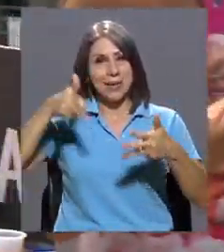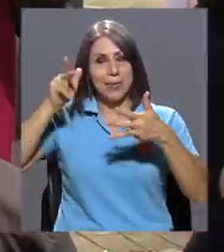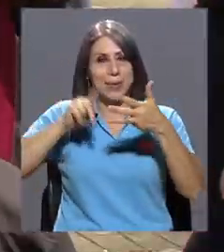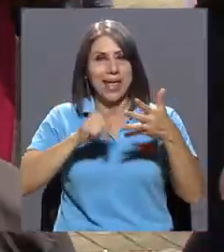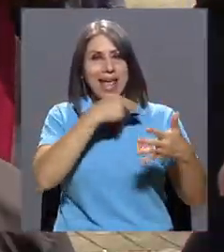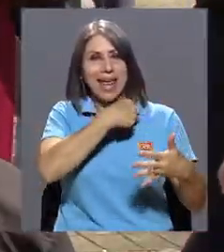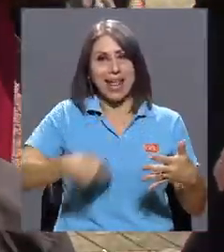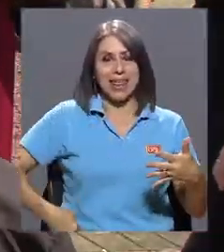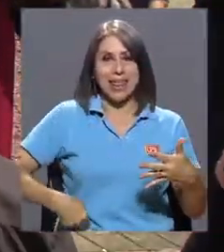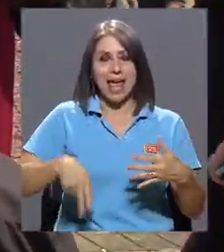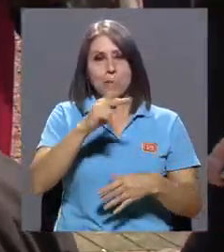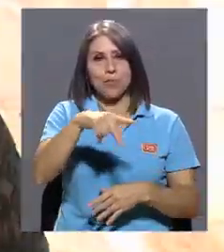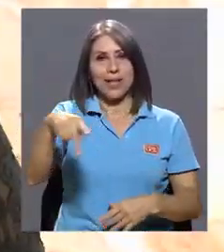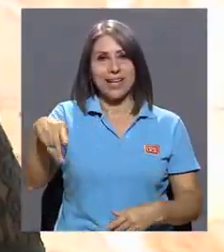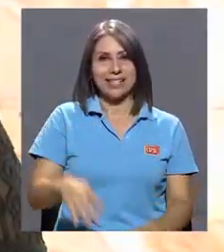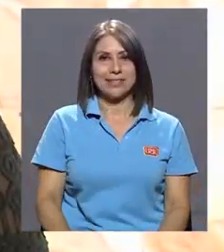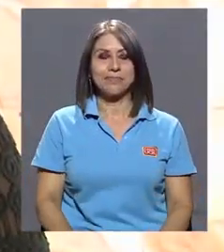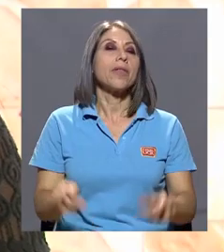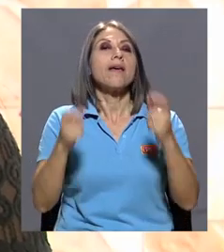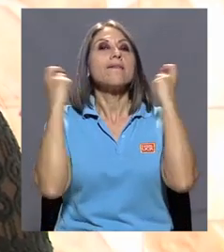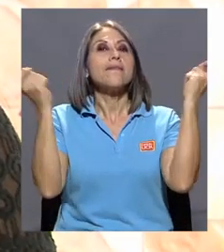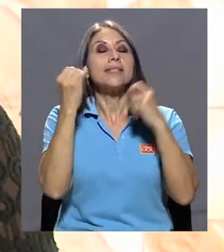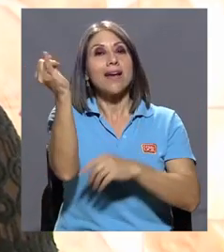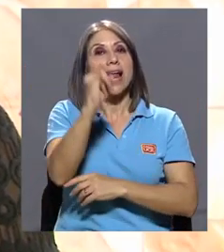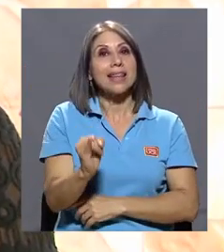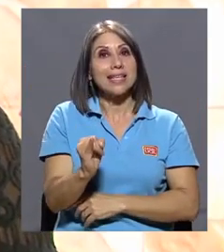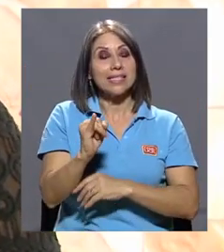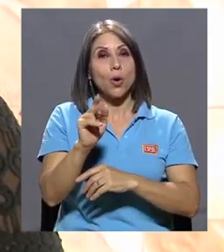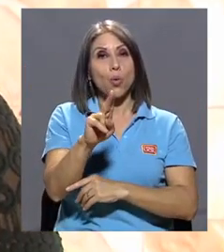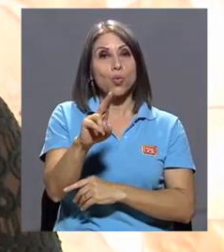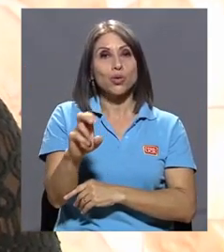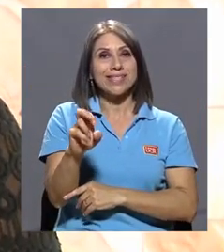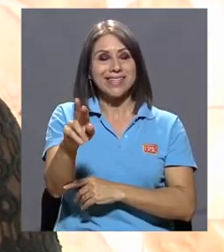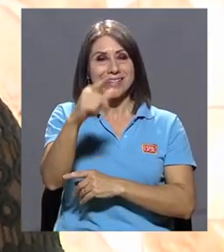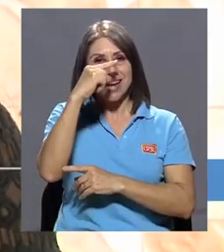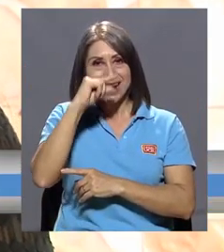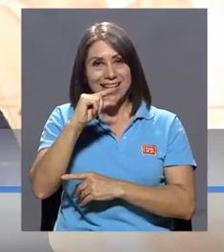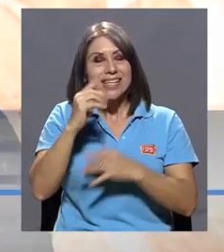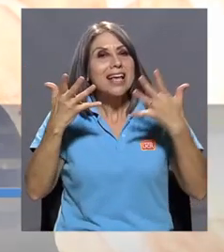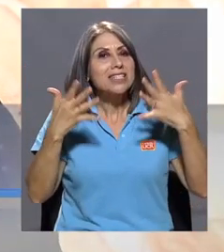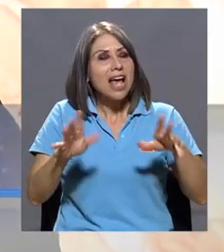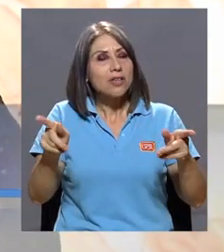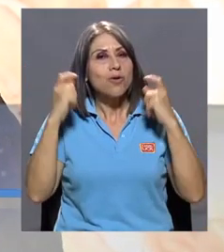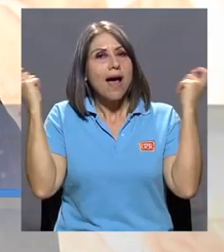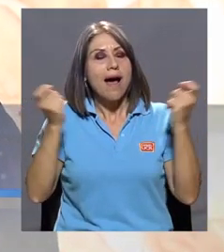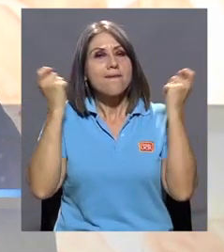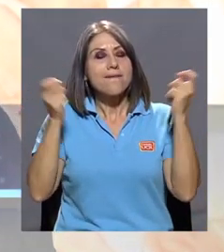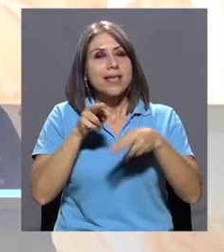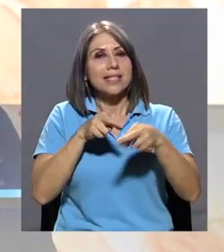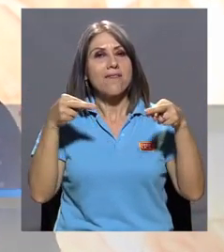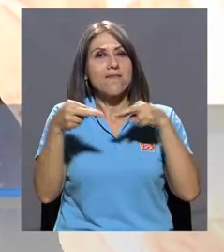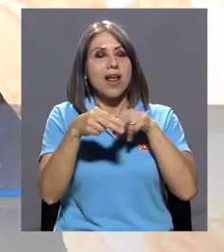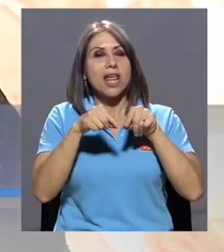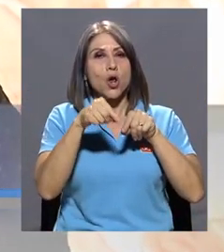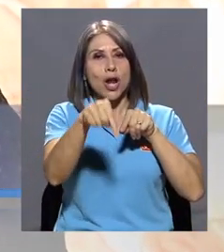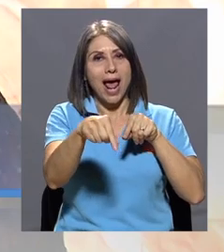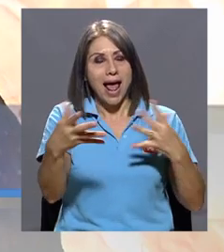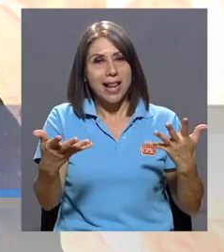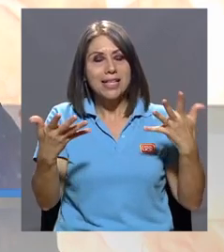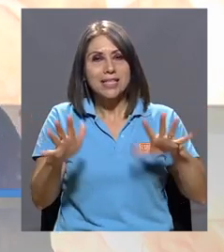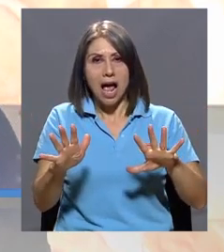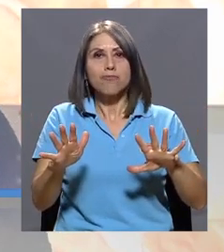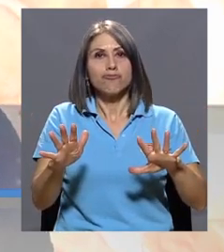Puntarenas. El Festival Artístico del Recinto de Grecia ya es una fiesta regional. Ya yo creo